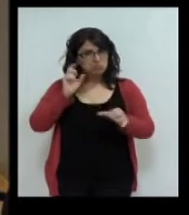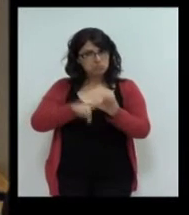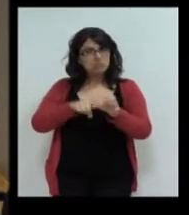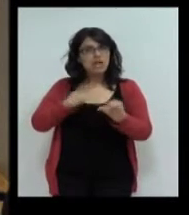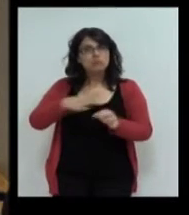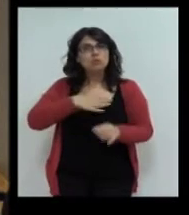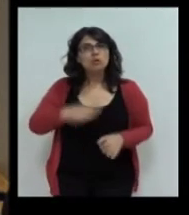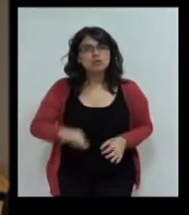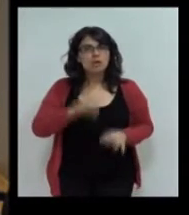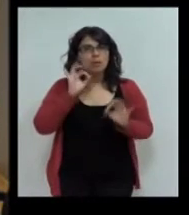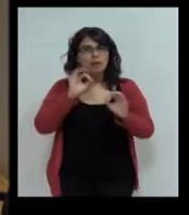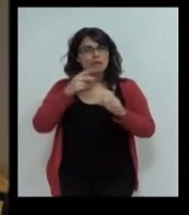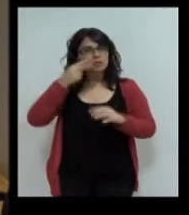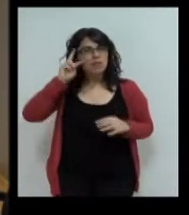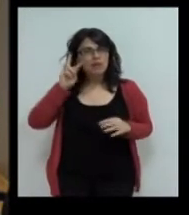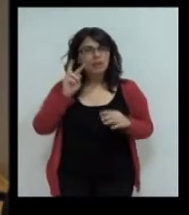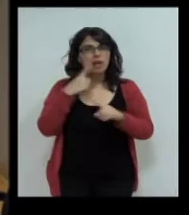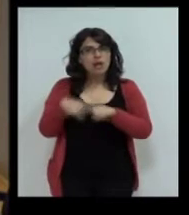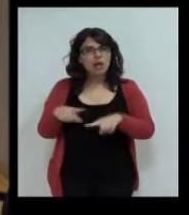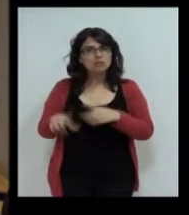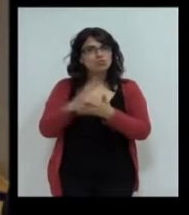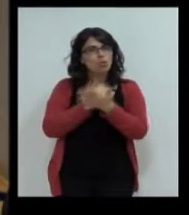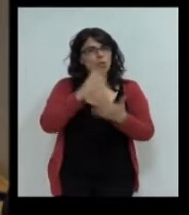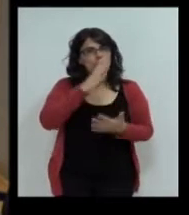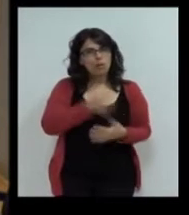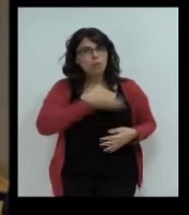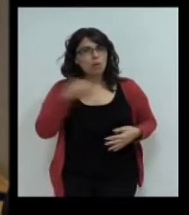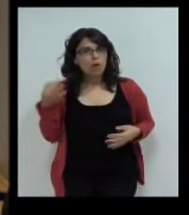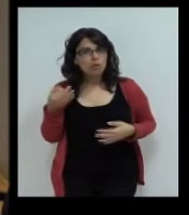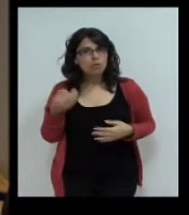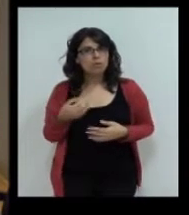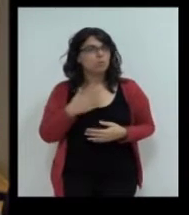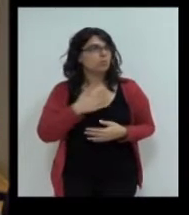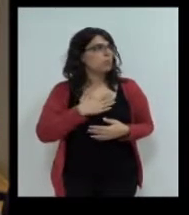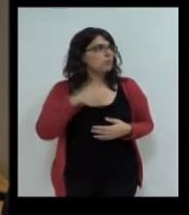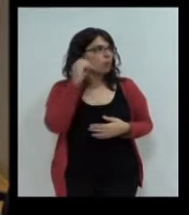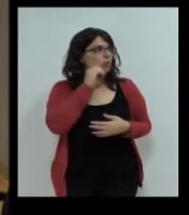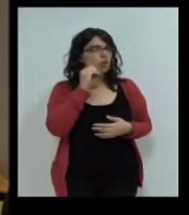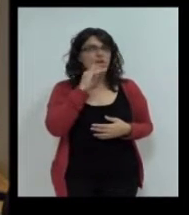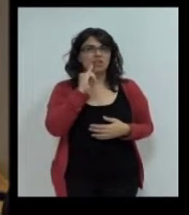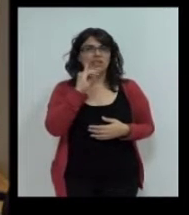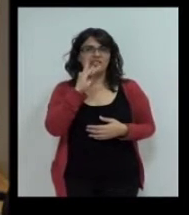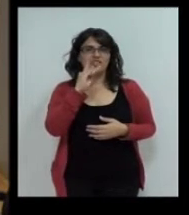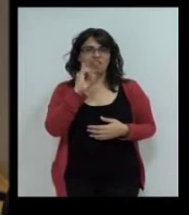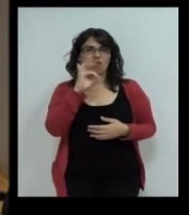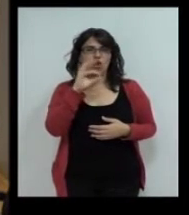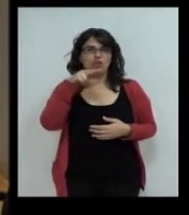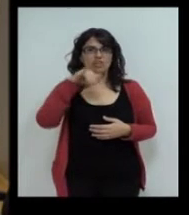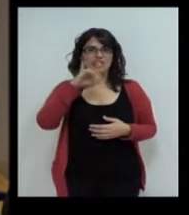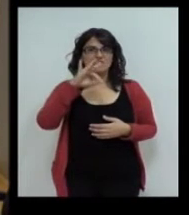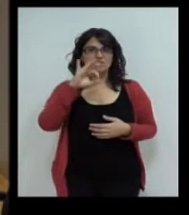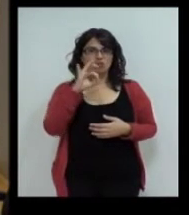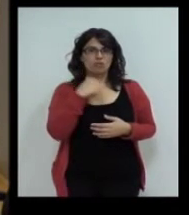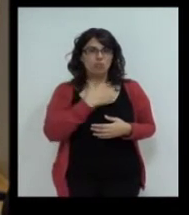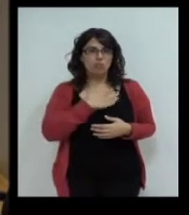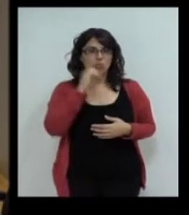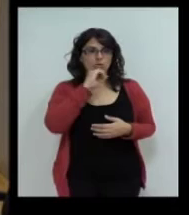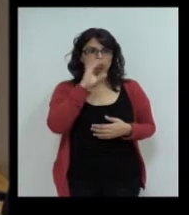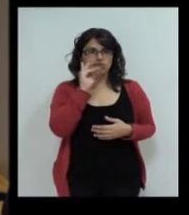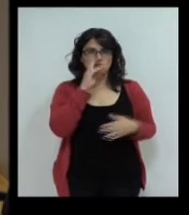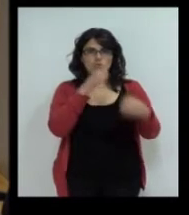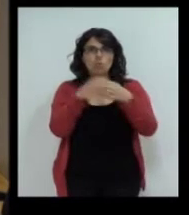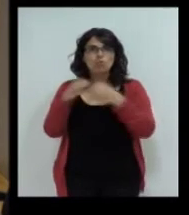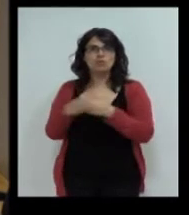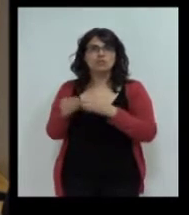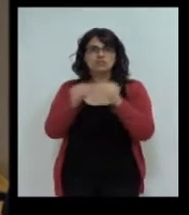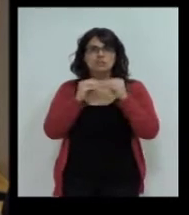transferir las experiencias y demás adecuadamente, etcétera. En mi opinión, sí, porque estamos hablando de grupos de estándares. En primer lugar, son estándares de